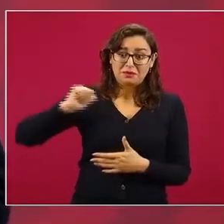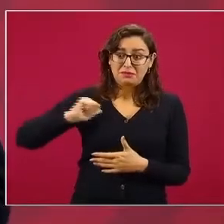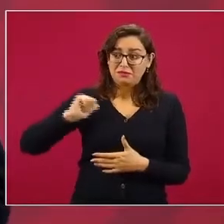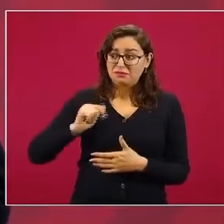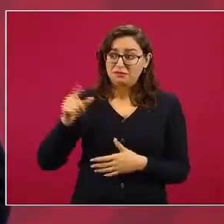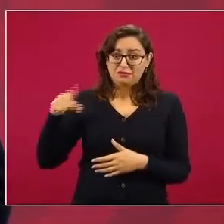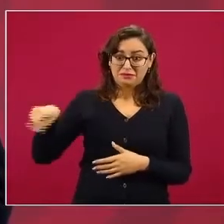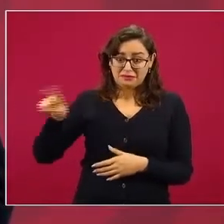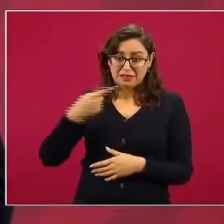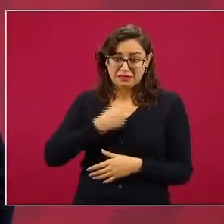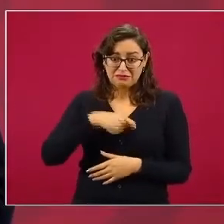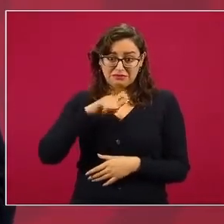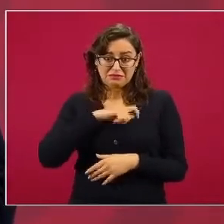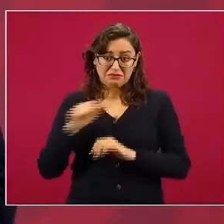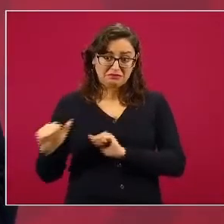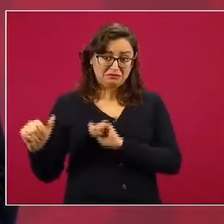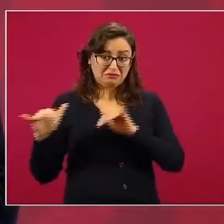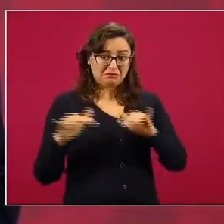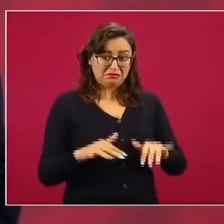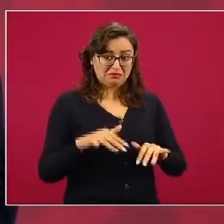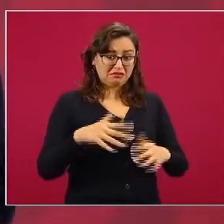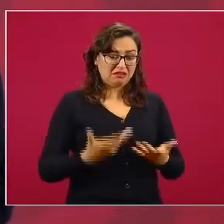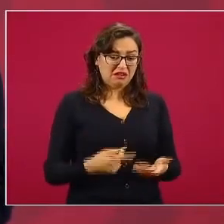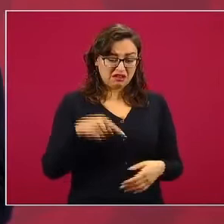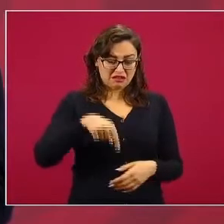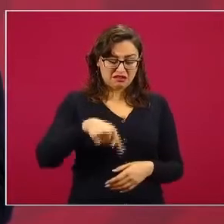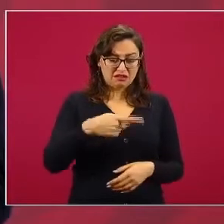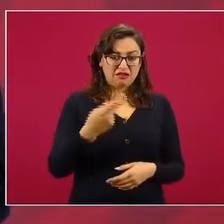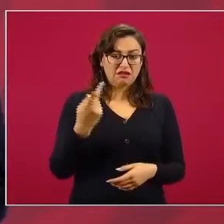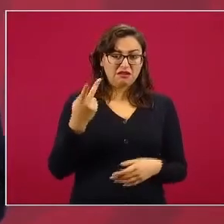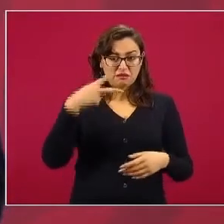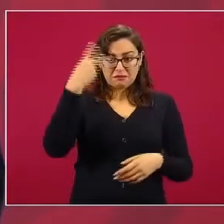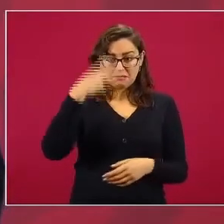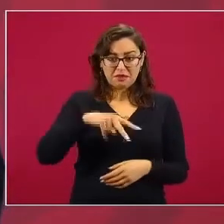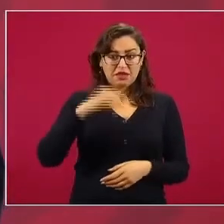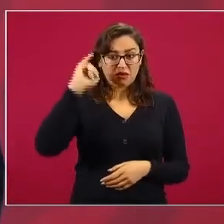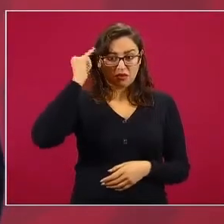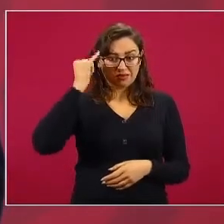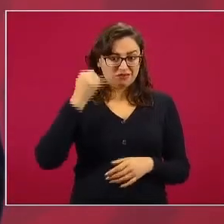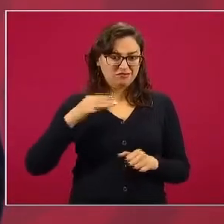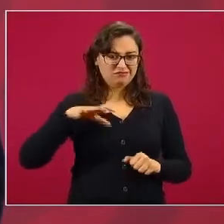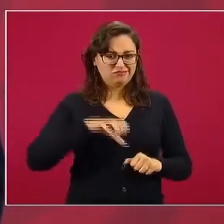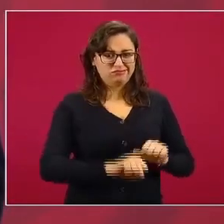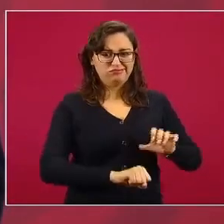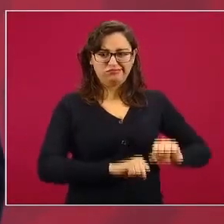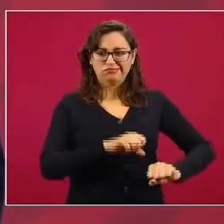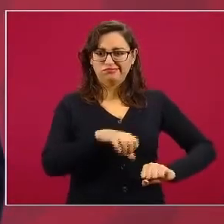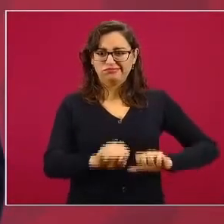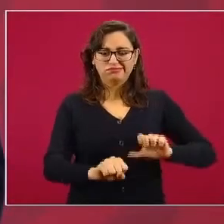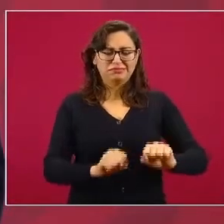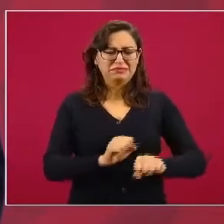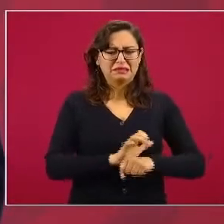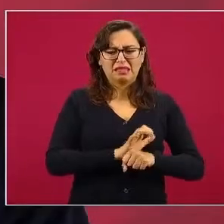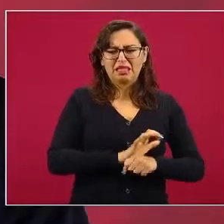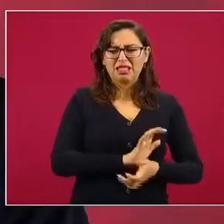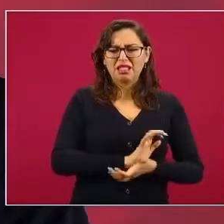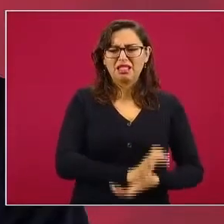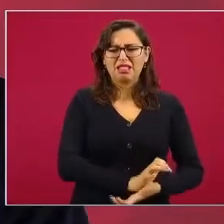tratados los pueblos originarios de México durante la invasión extranjera.